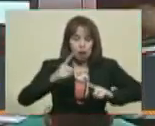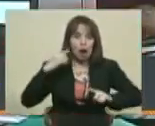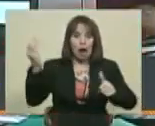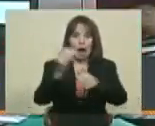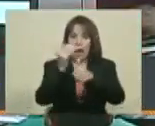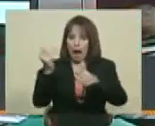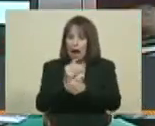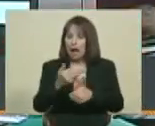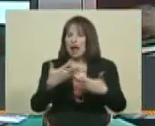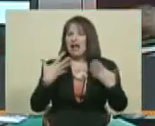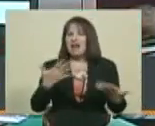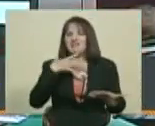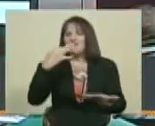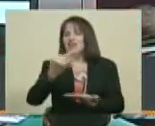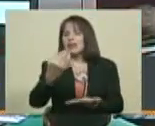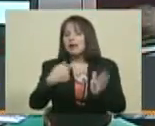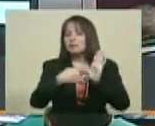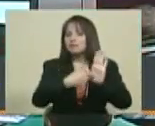compañeros, compañeras,